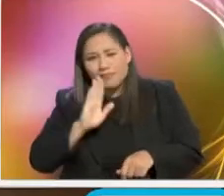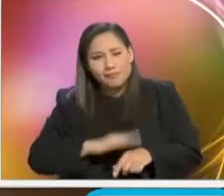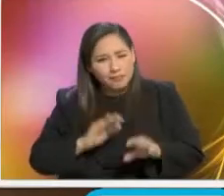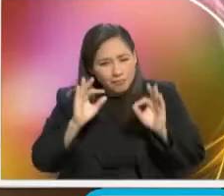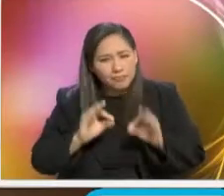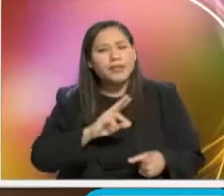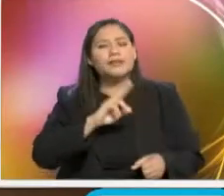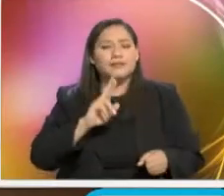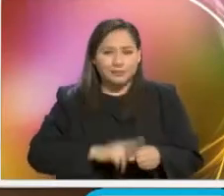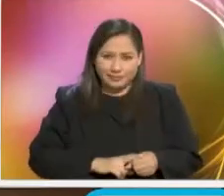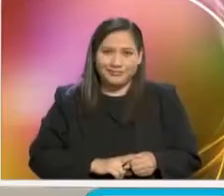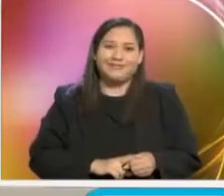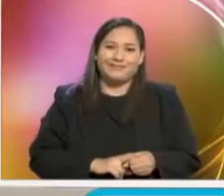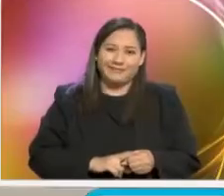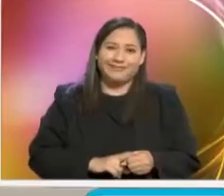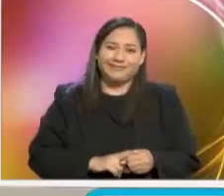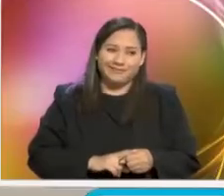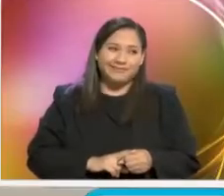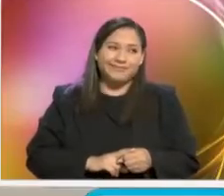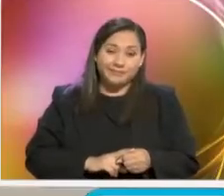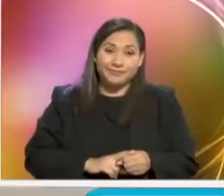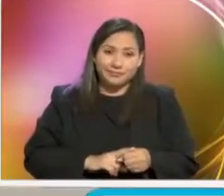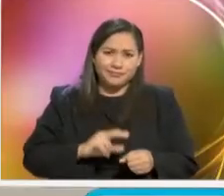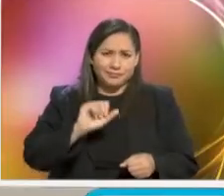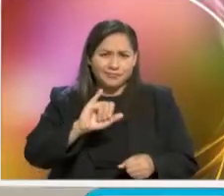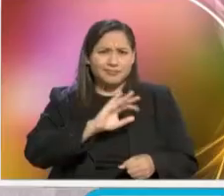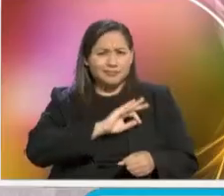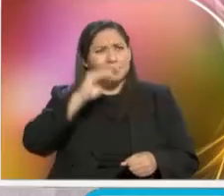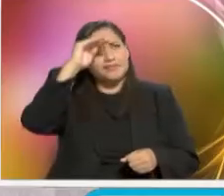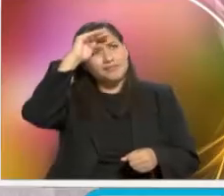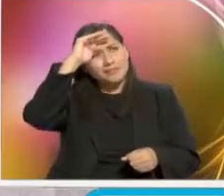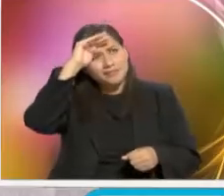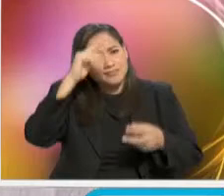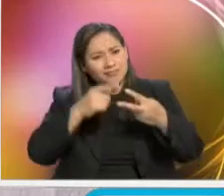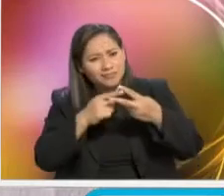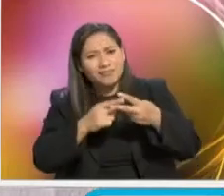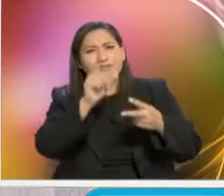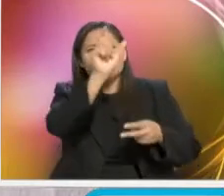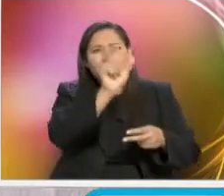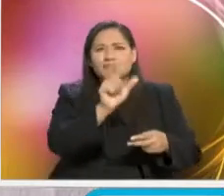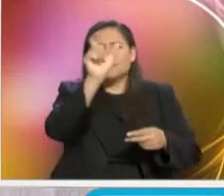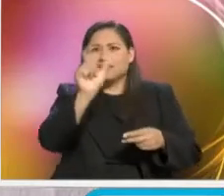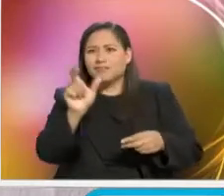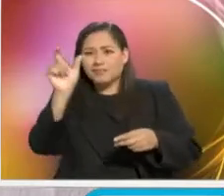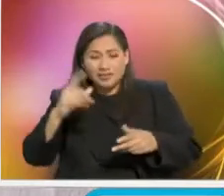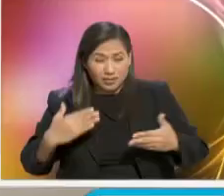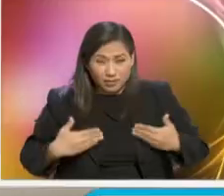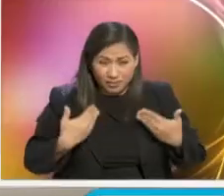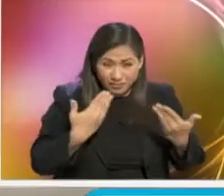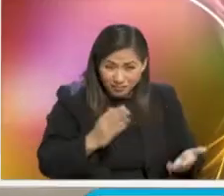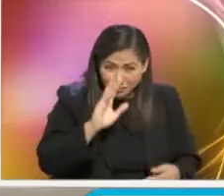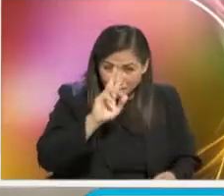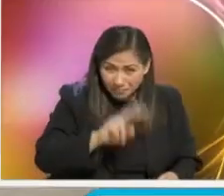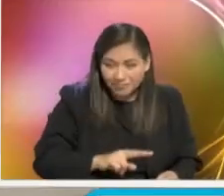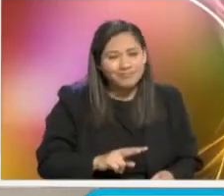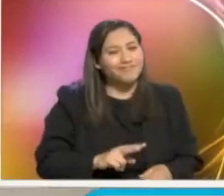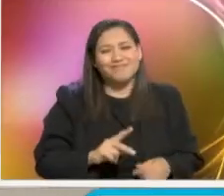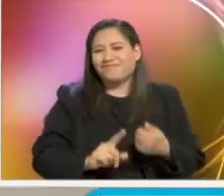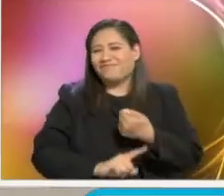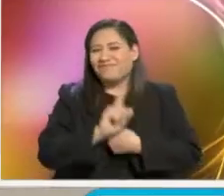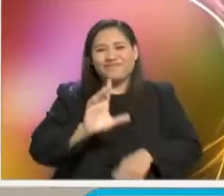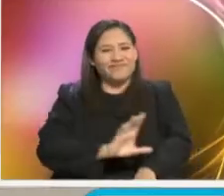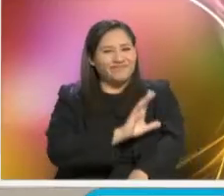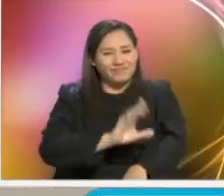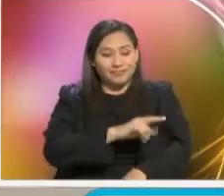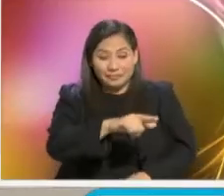más natural, digamos. Y ¿sí podemos creer en la tabla nutricional de estos productos? Mira, tenemos un problema en México. No está